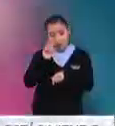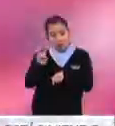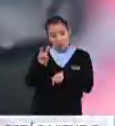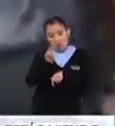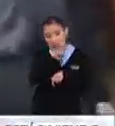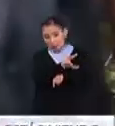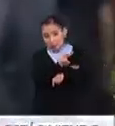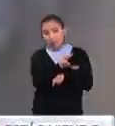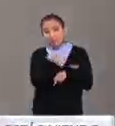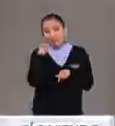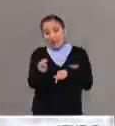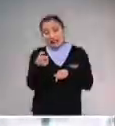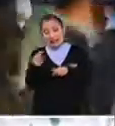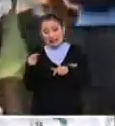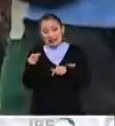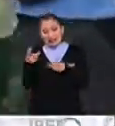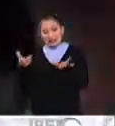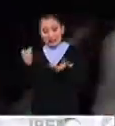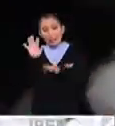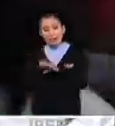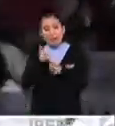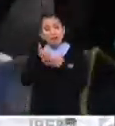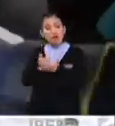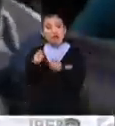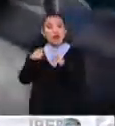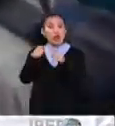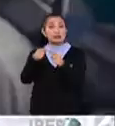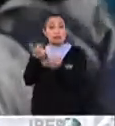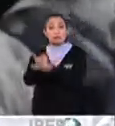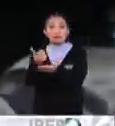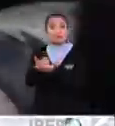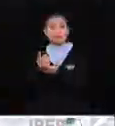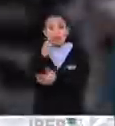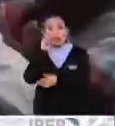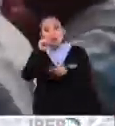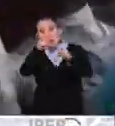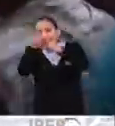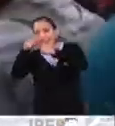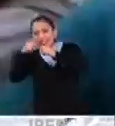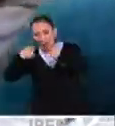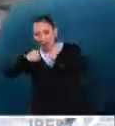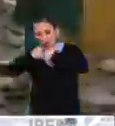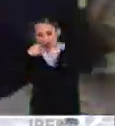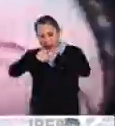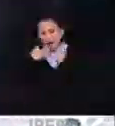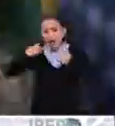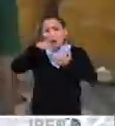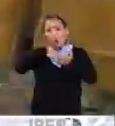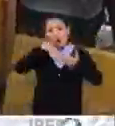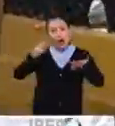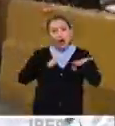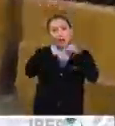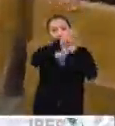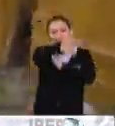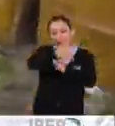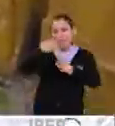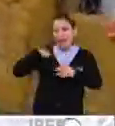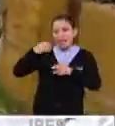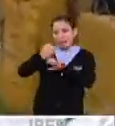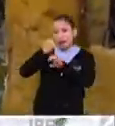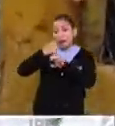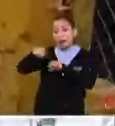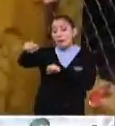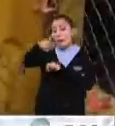visto que este fenómeno, quien más ayuda es la iglesia. Entonces vemos muchas iglesias en la frontera, en los lugares de tránsito,